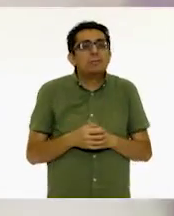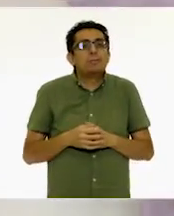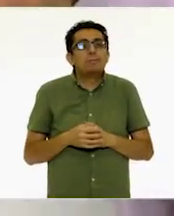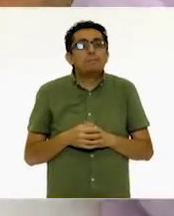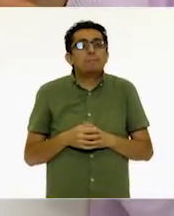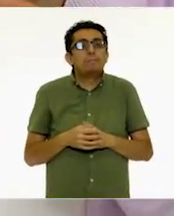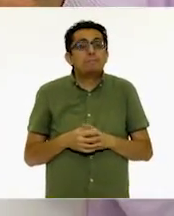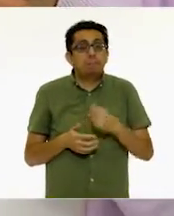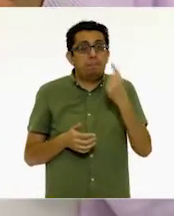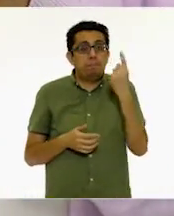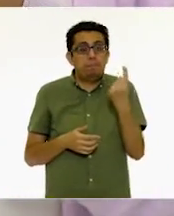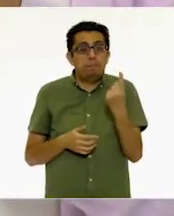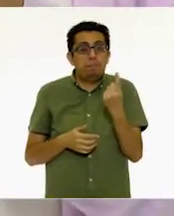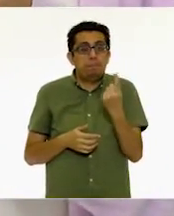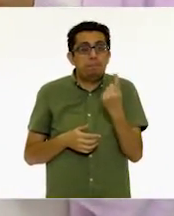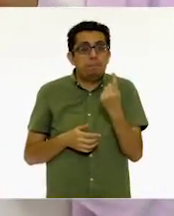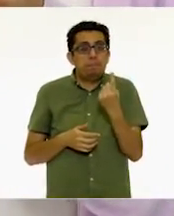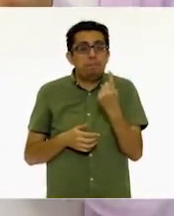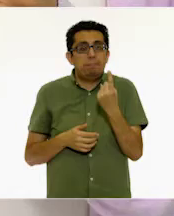Una y